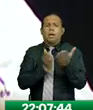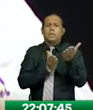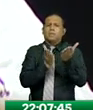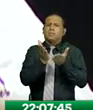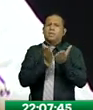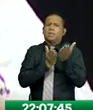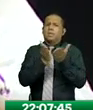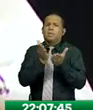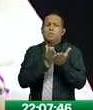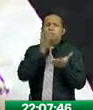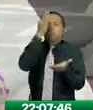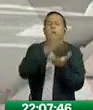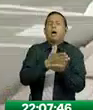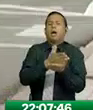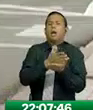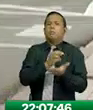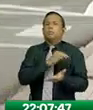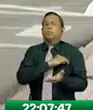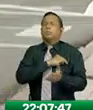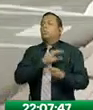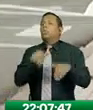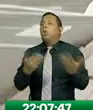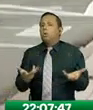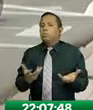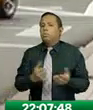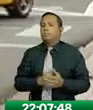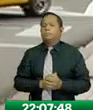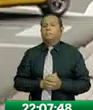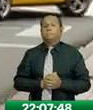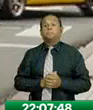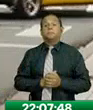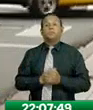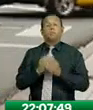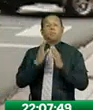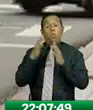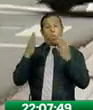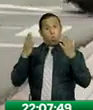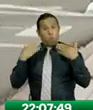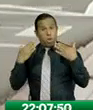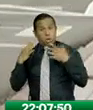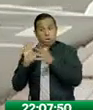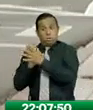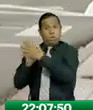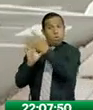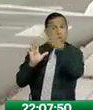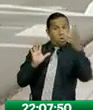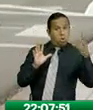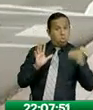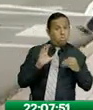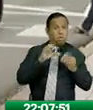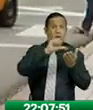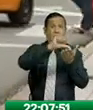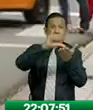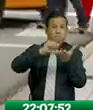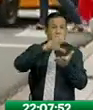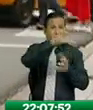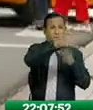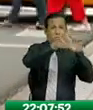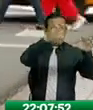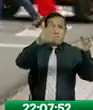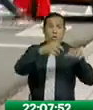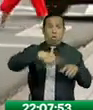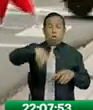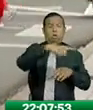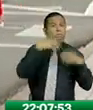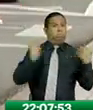gobierno municipales. Siguiendo el antecedente de Guayaquil, la Asociación de Municipalidades del Ecuador anuncia una interposición